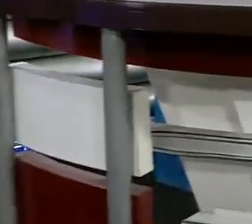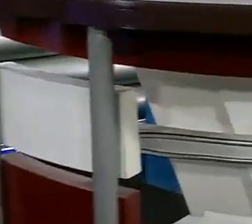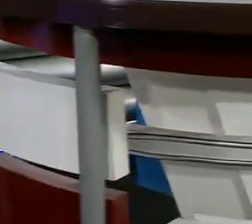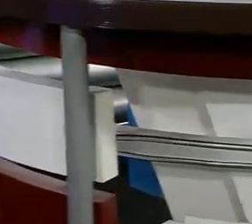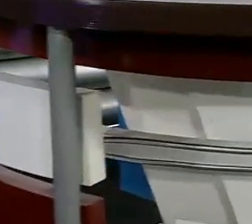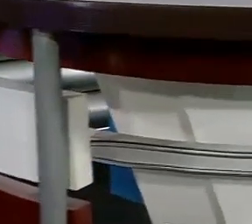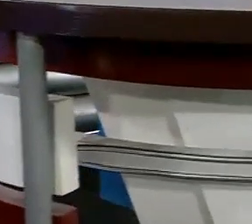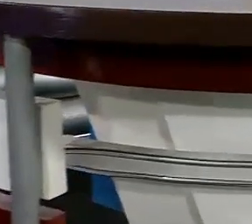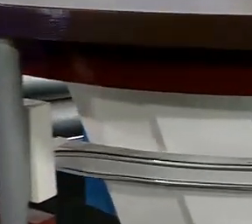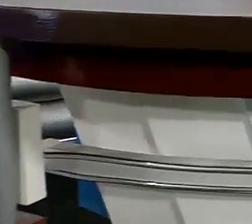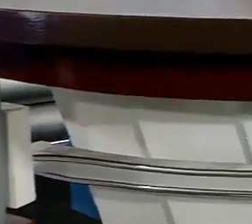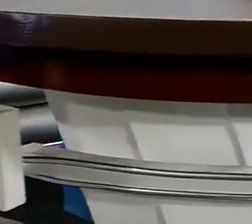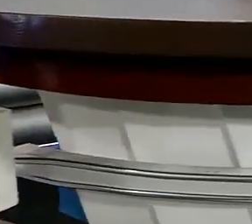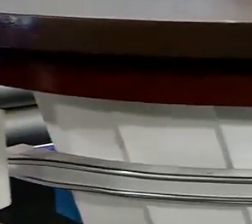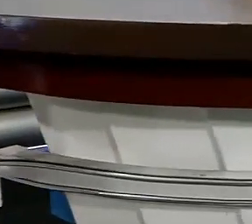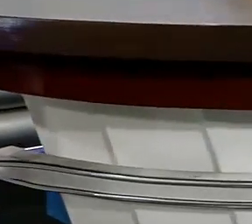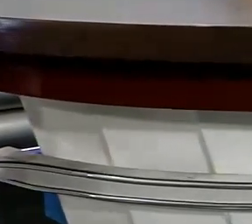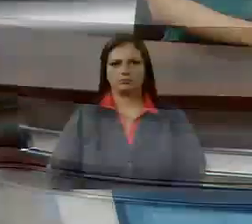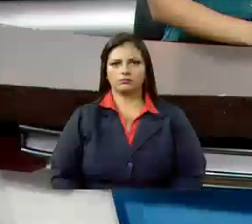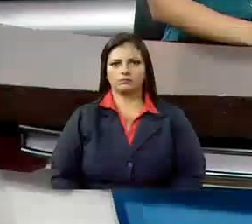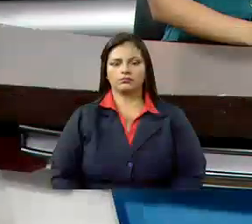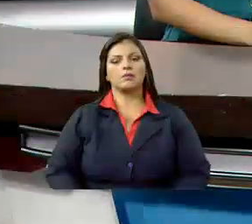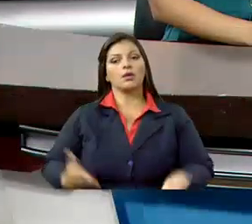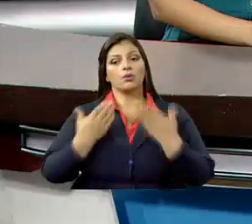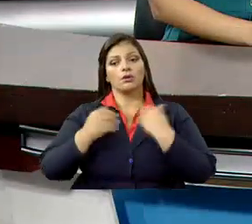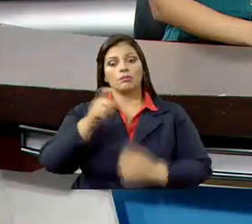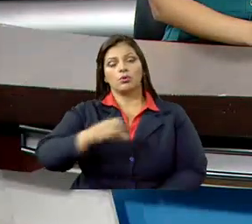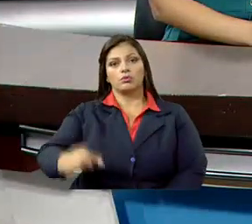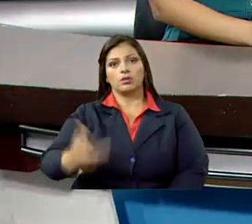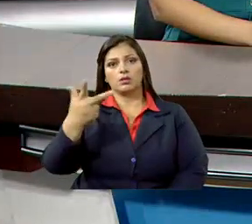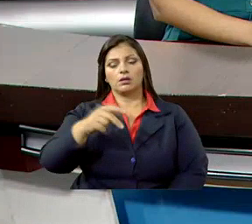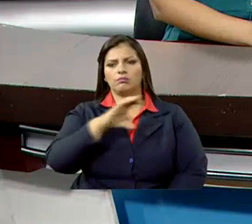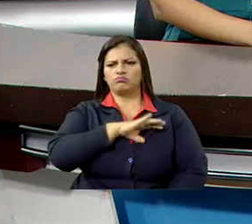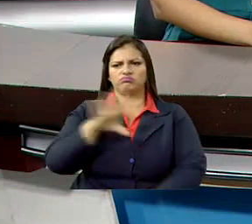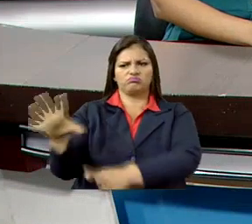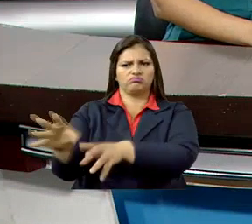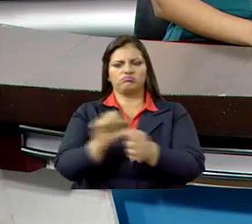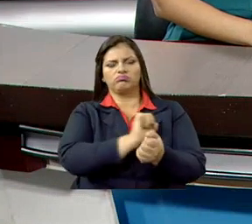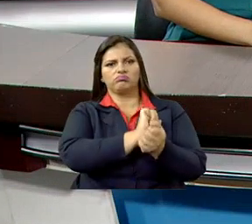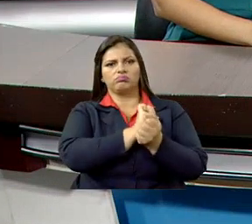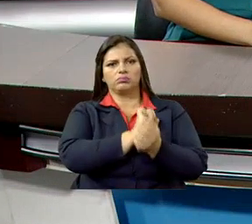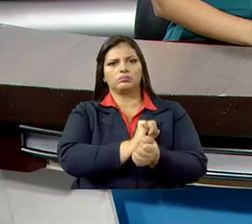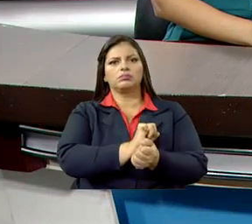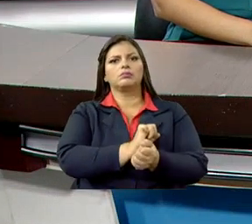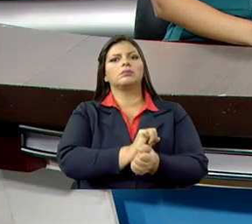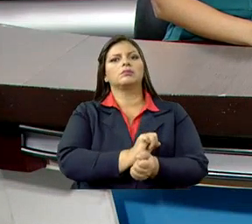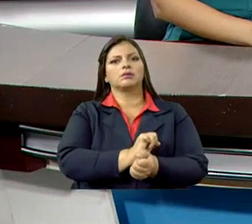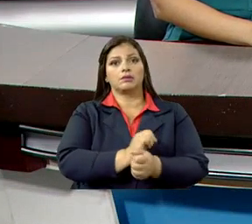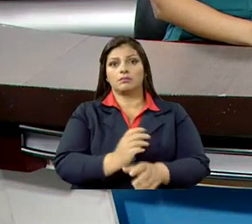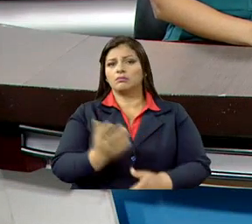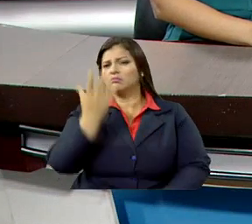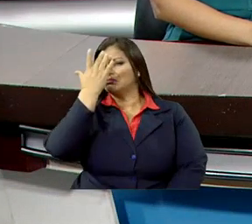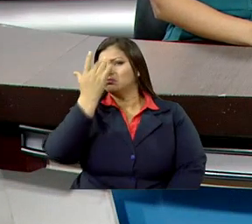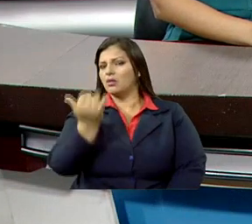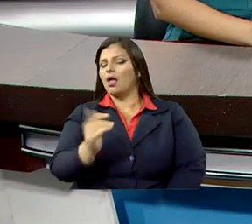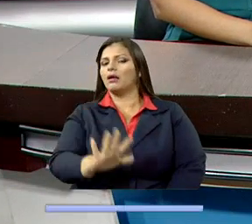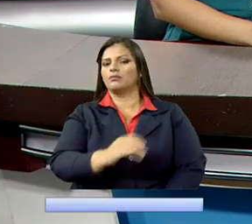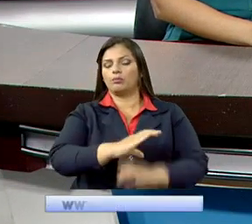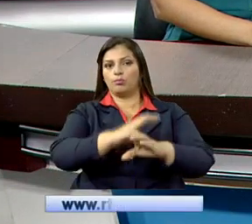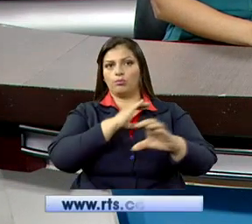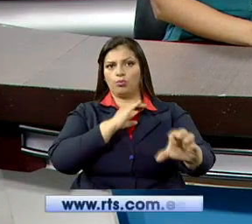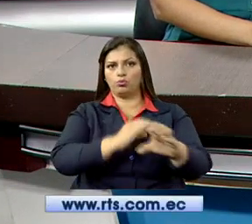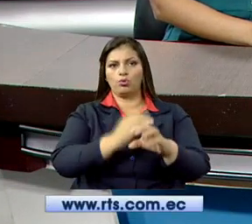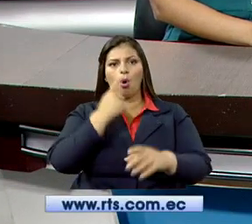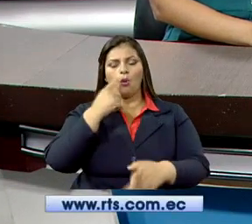Tres personas fueron detenidas por la policía en Guayaquil luego que el conductor de un bus de transporte urbano activó el botón de pánico tras